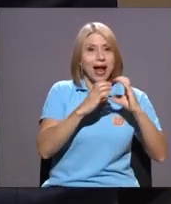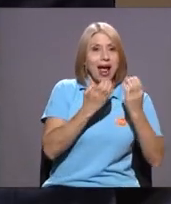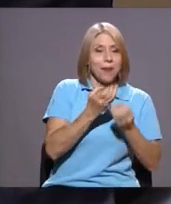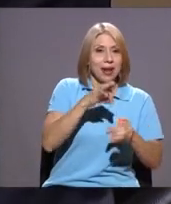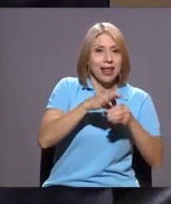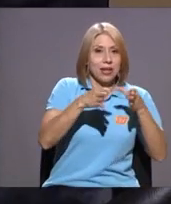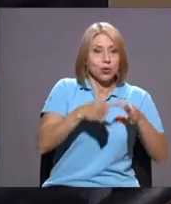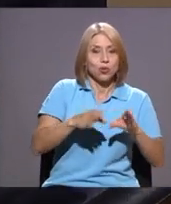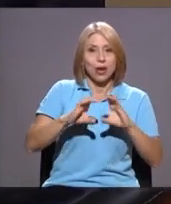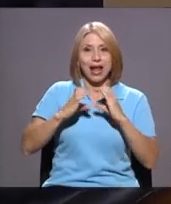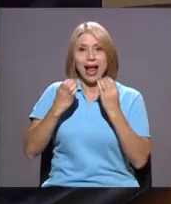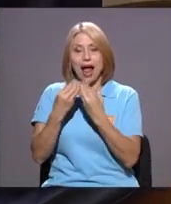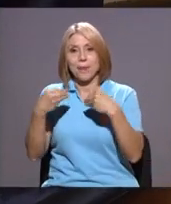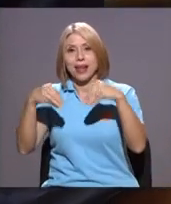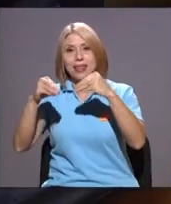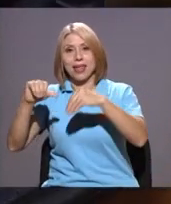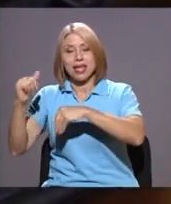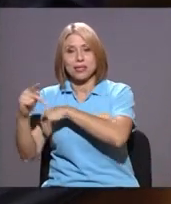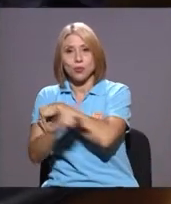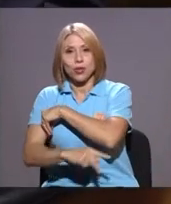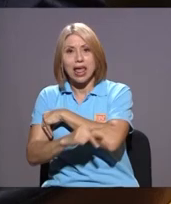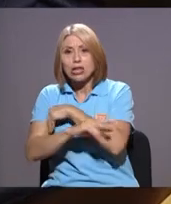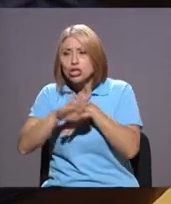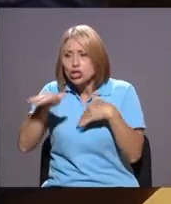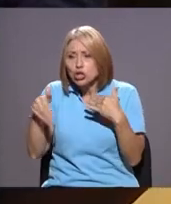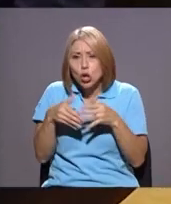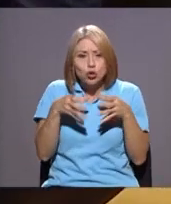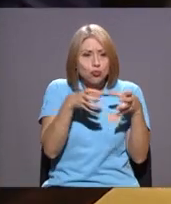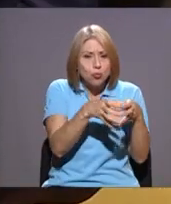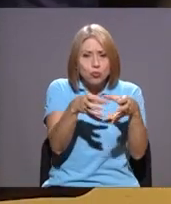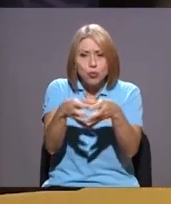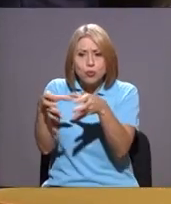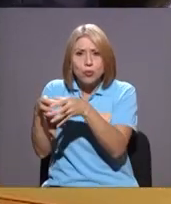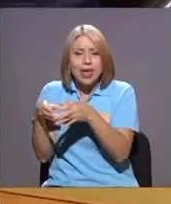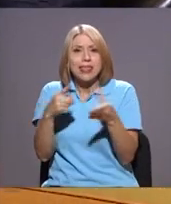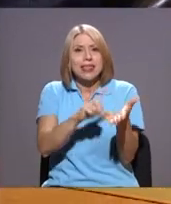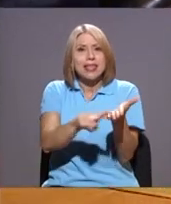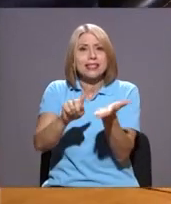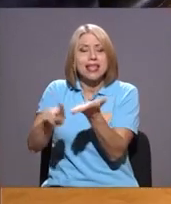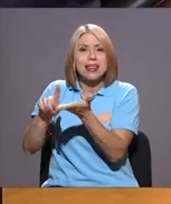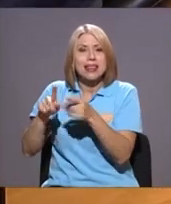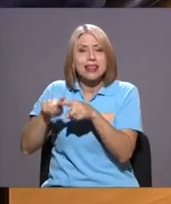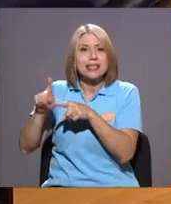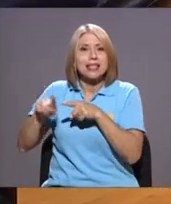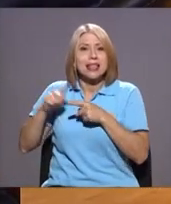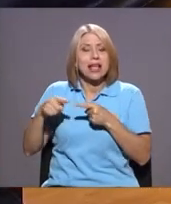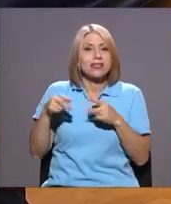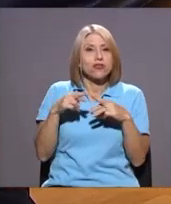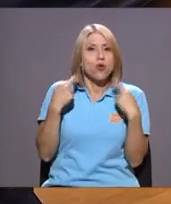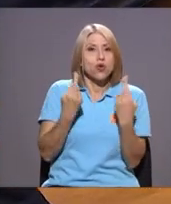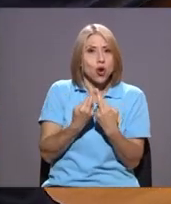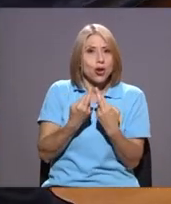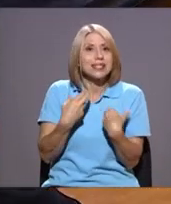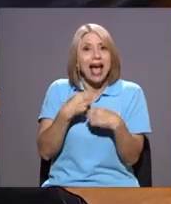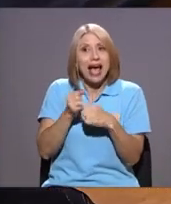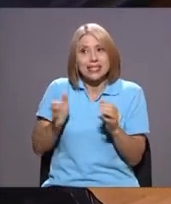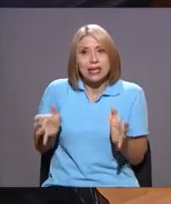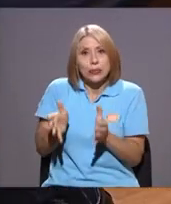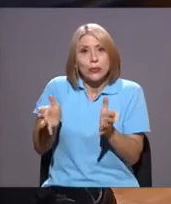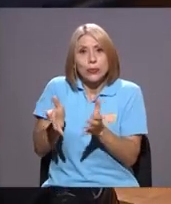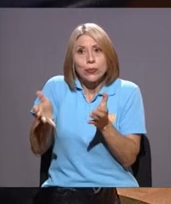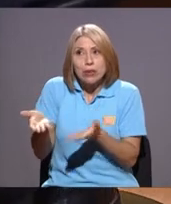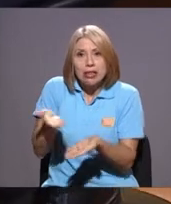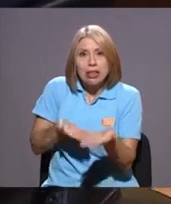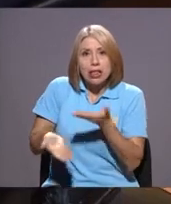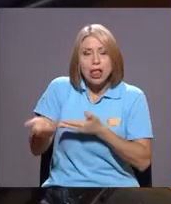exportadores tienen sus distintas reuniones hacen el lo mismo con las autoridades pero lo que uno